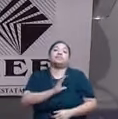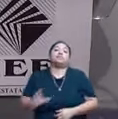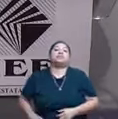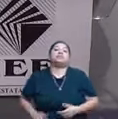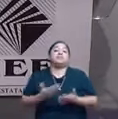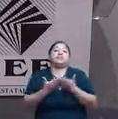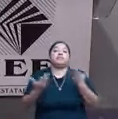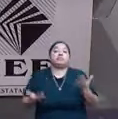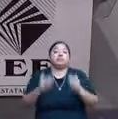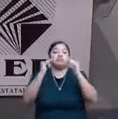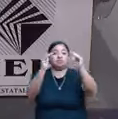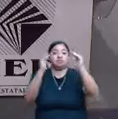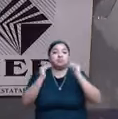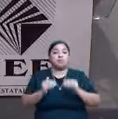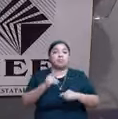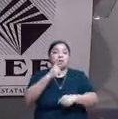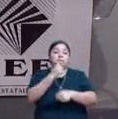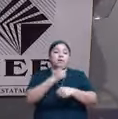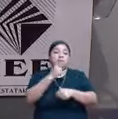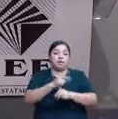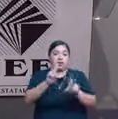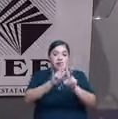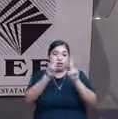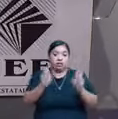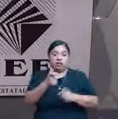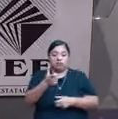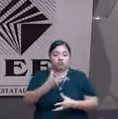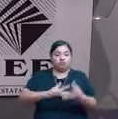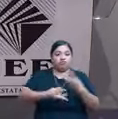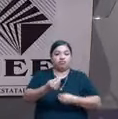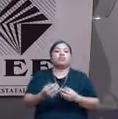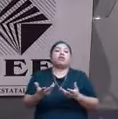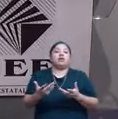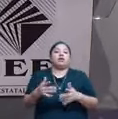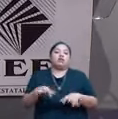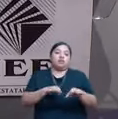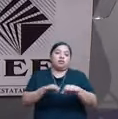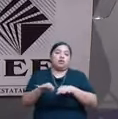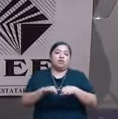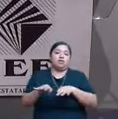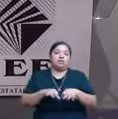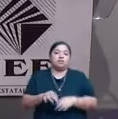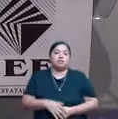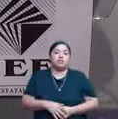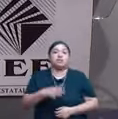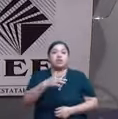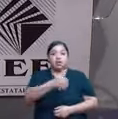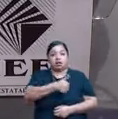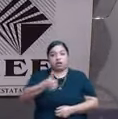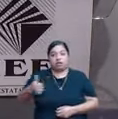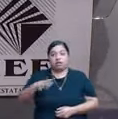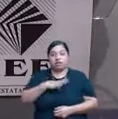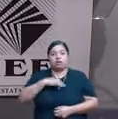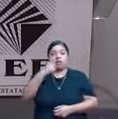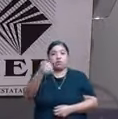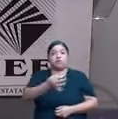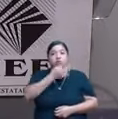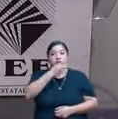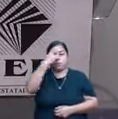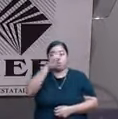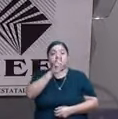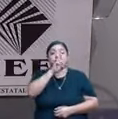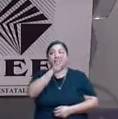continuación, pasaremos al primer bloque donde se debatirá el tema economía y empleo. Les recuerdo que cuentan con un minuto para responder la pregunta detonadora y si